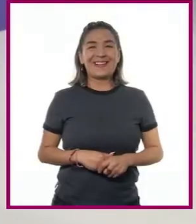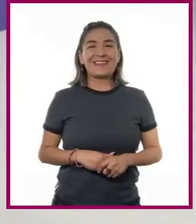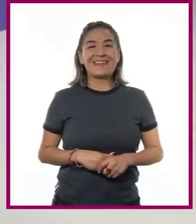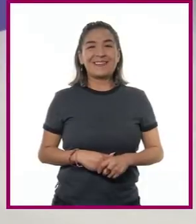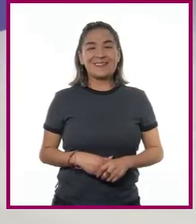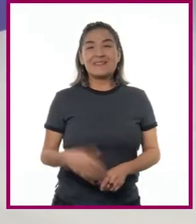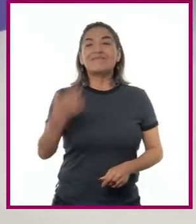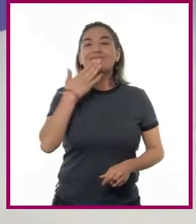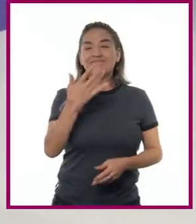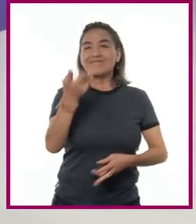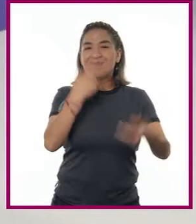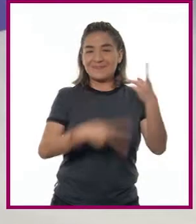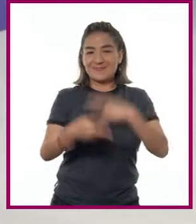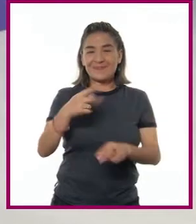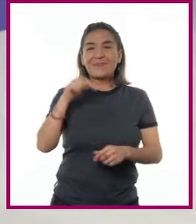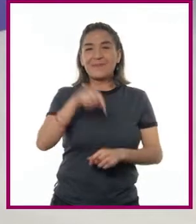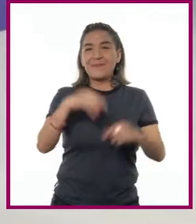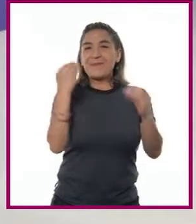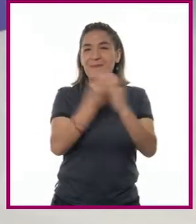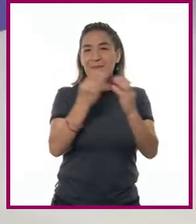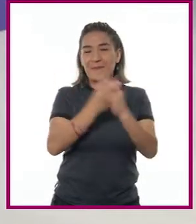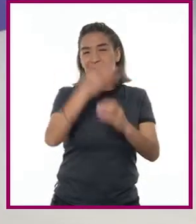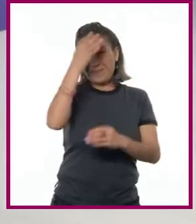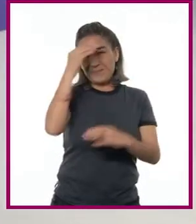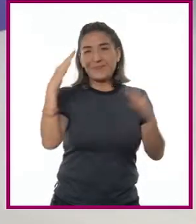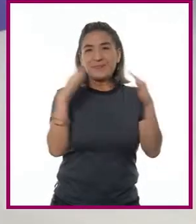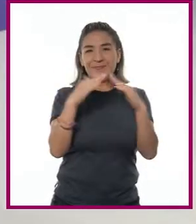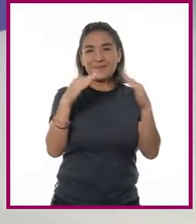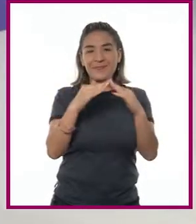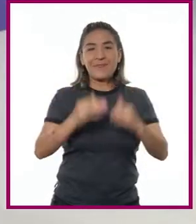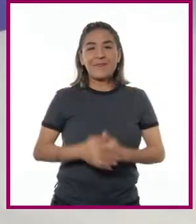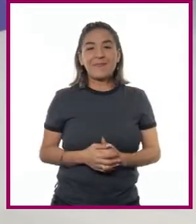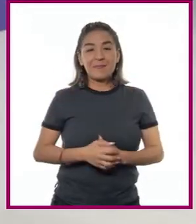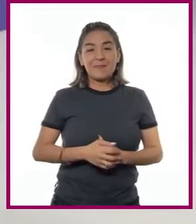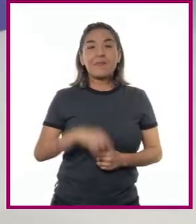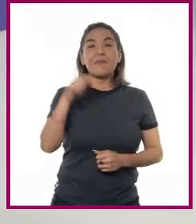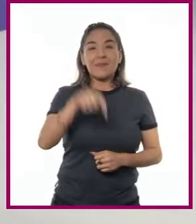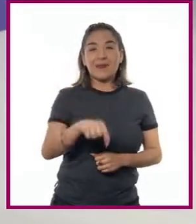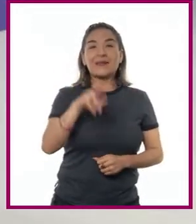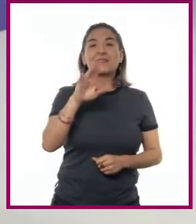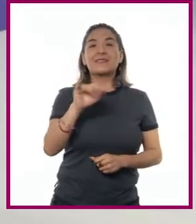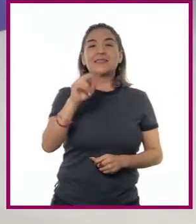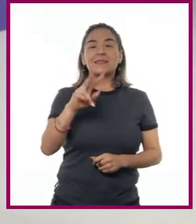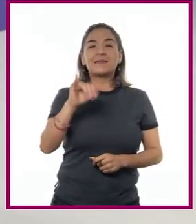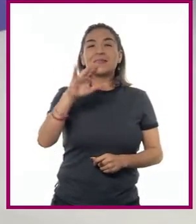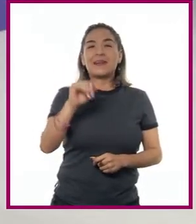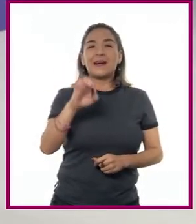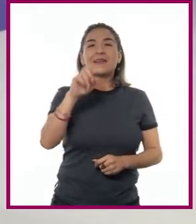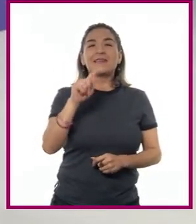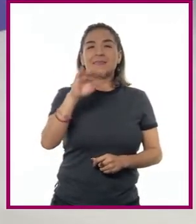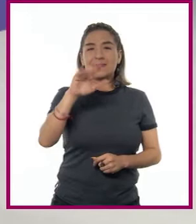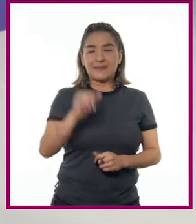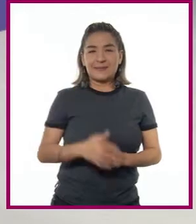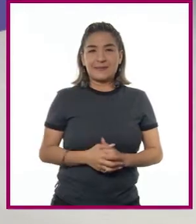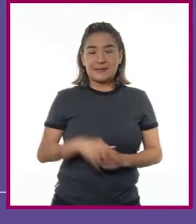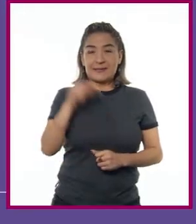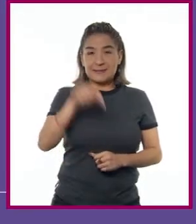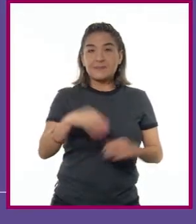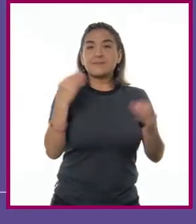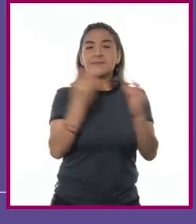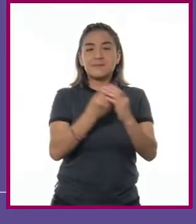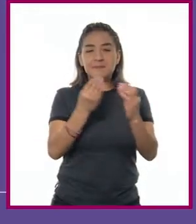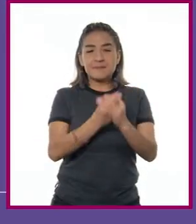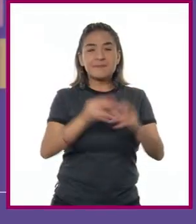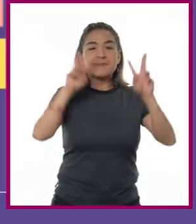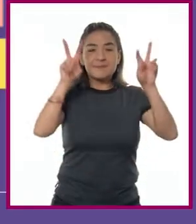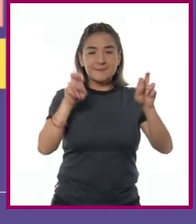Bienvenidas y bienvenidos a una sesión más de Aprende en Casa, en la asignatura Formación Cívica y Ética. En esta sesión